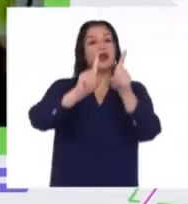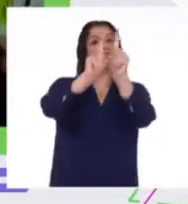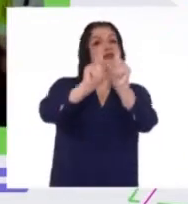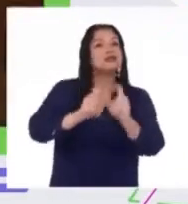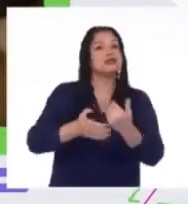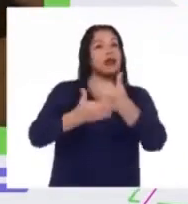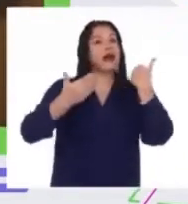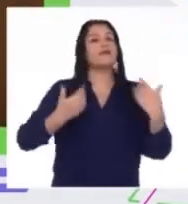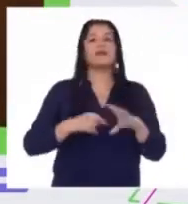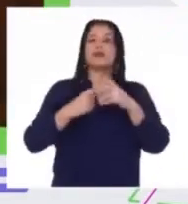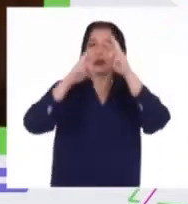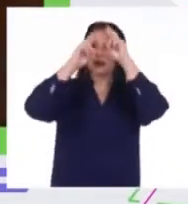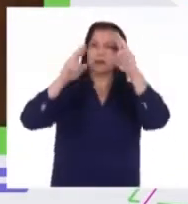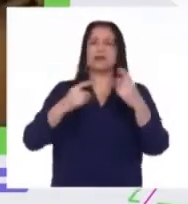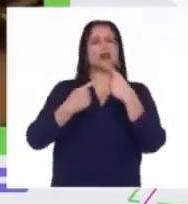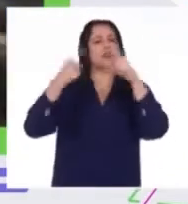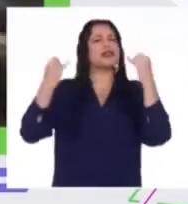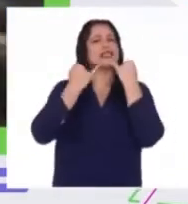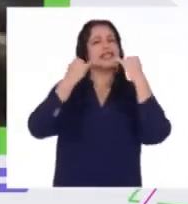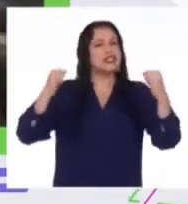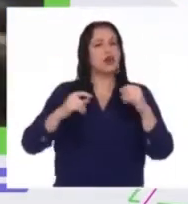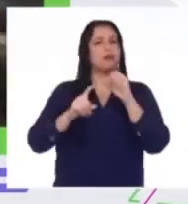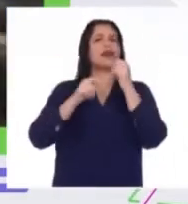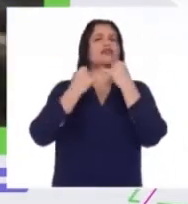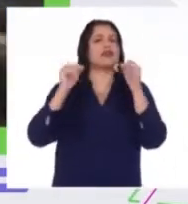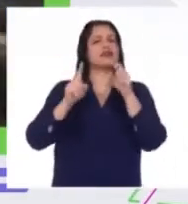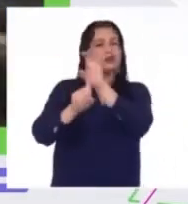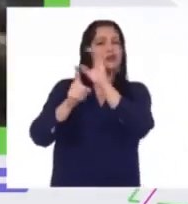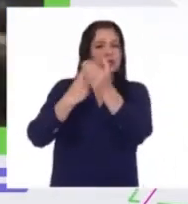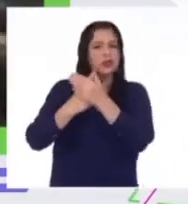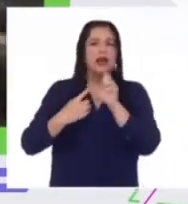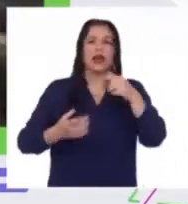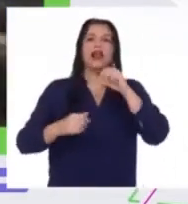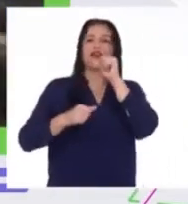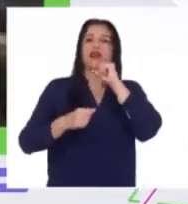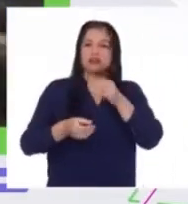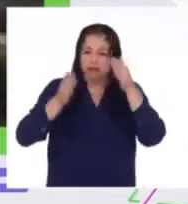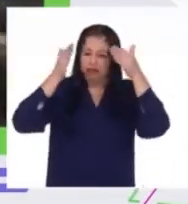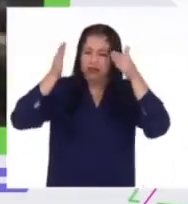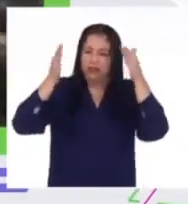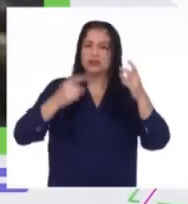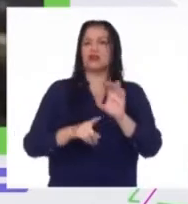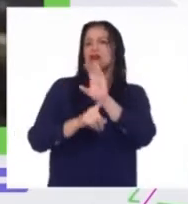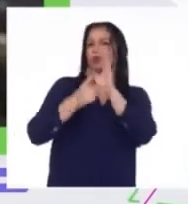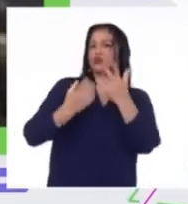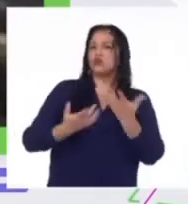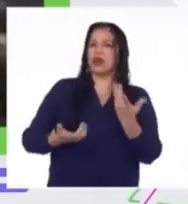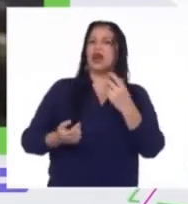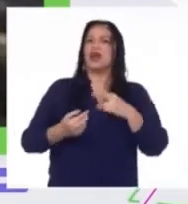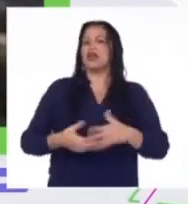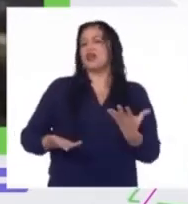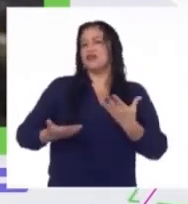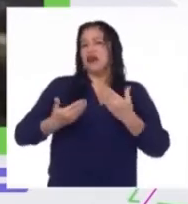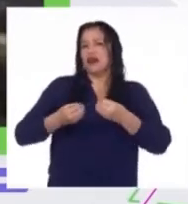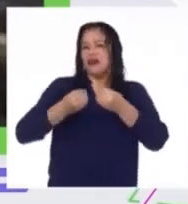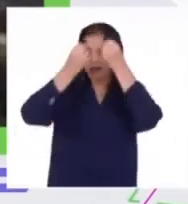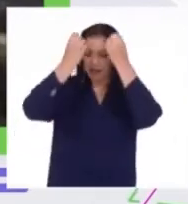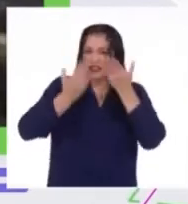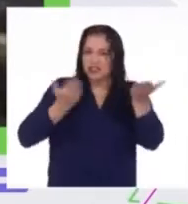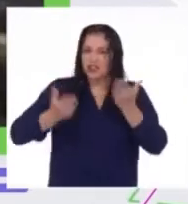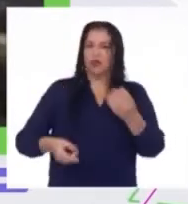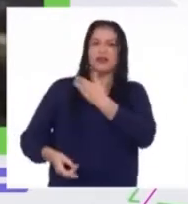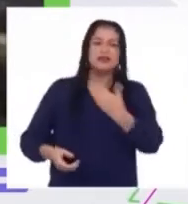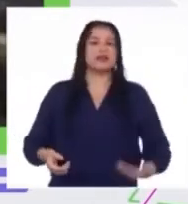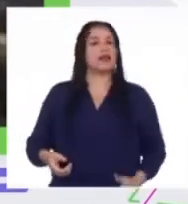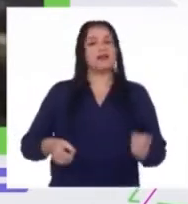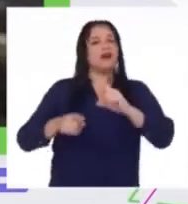intercultural bilingüe y la salud intercultural. La falta de atención culturalmente pertinente por parte del Estado no ha permitido revertir las brechas